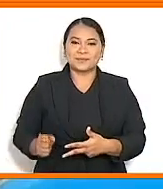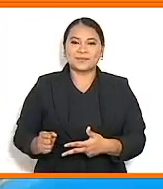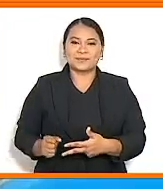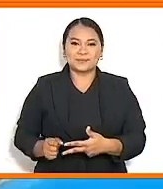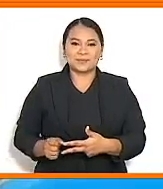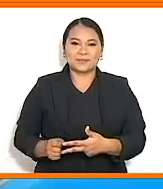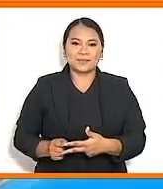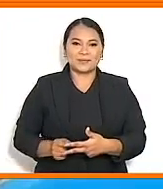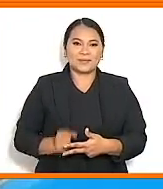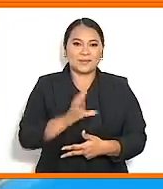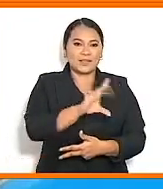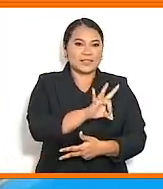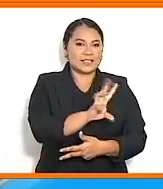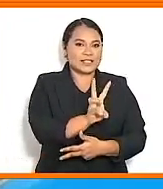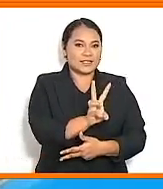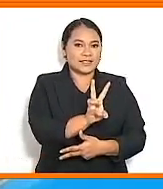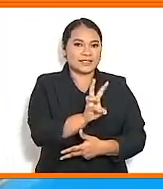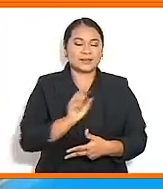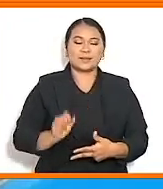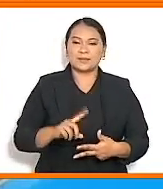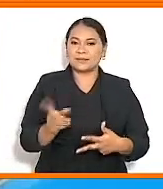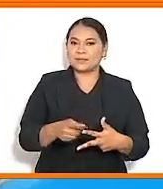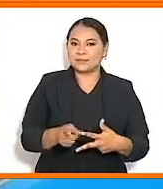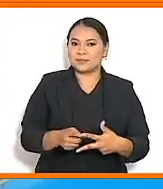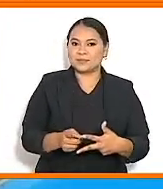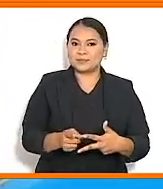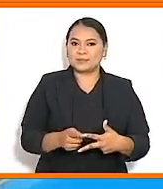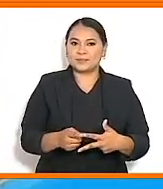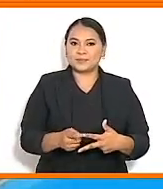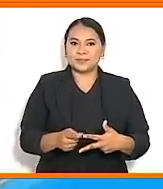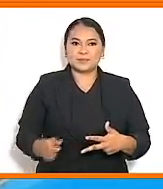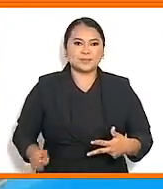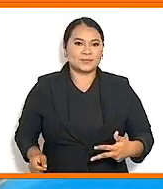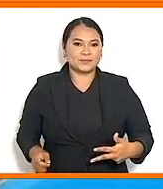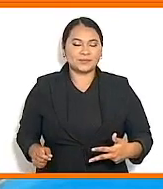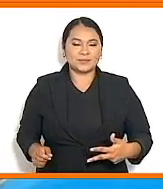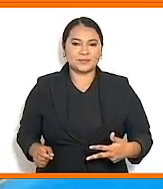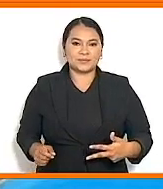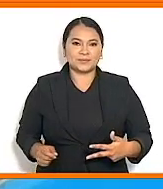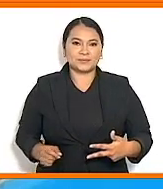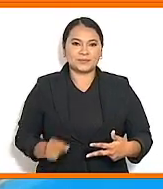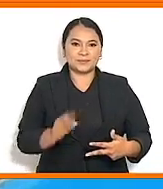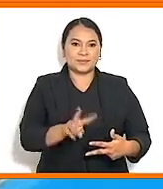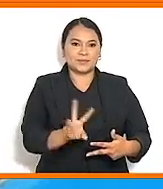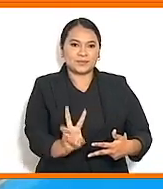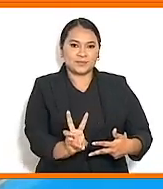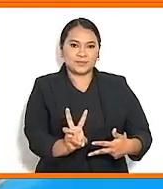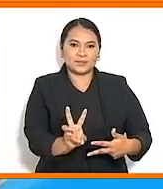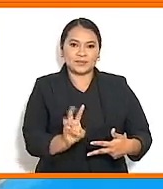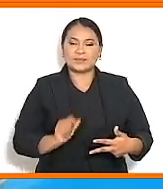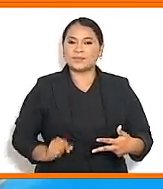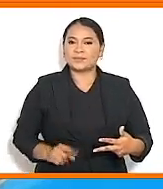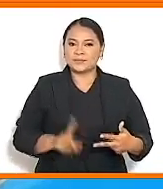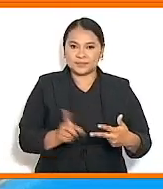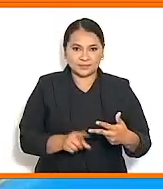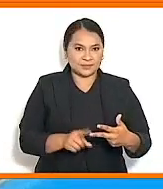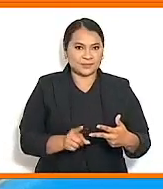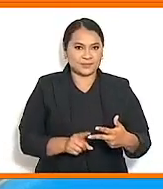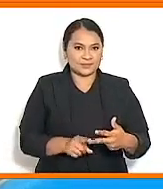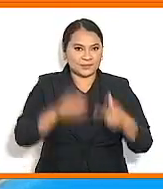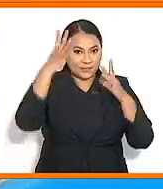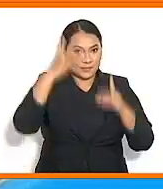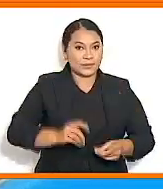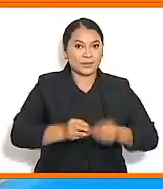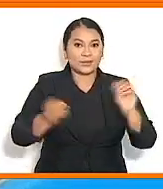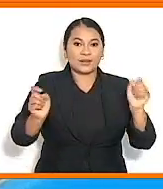el 86, segundo número ganador. 26, tercer y decisivo número